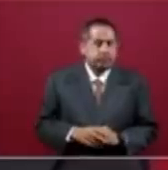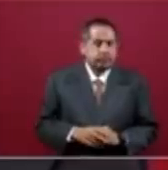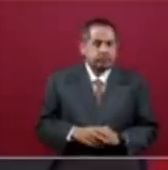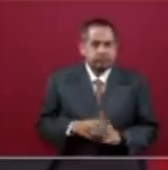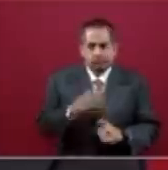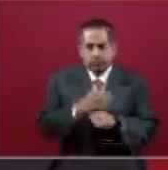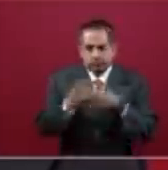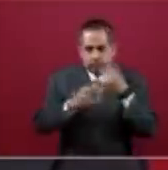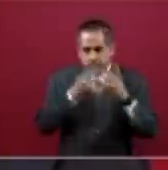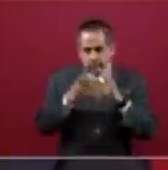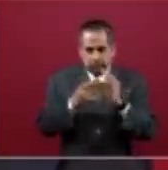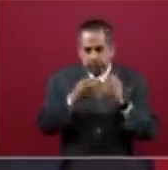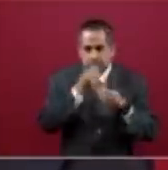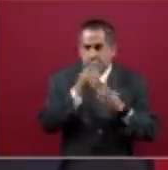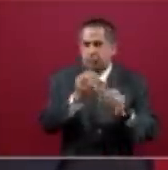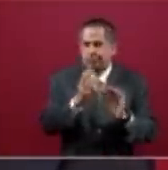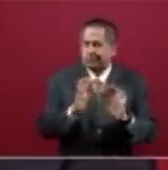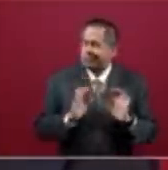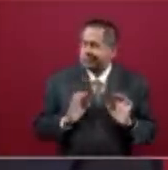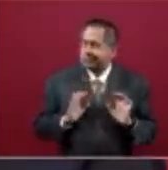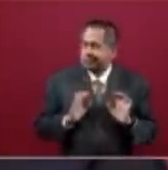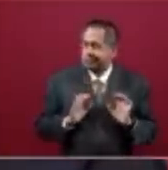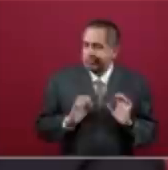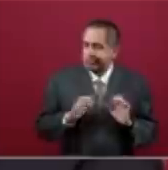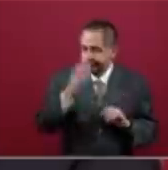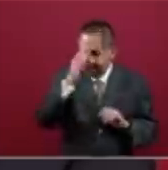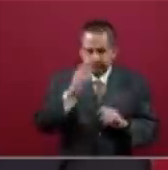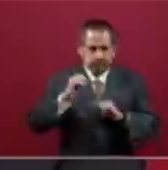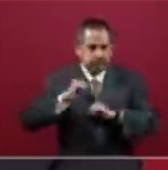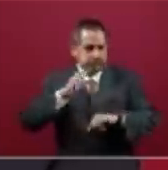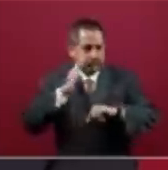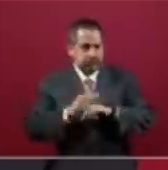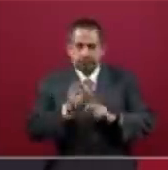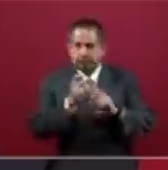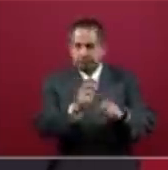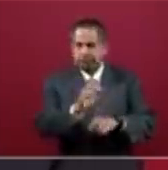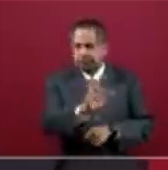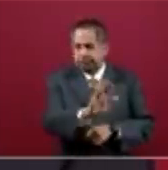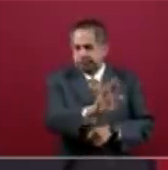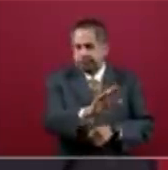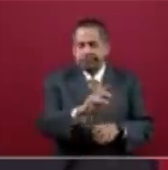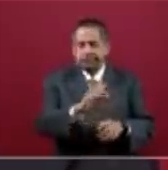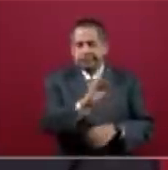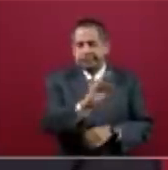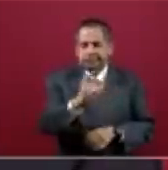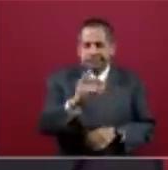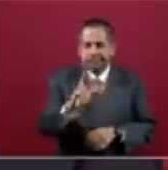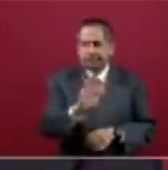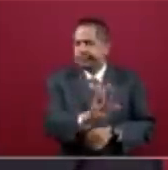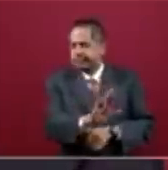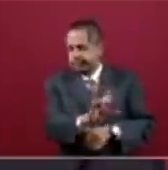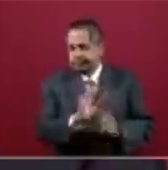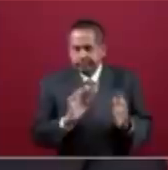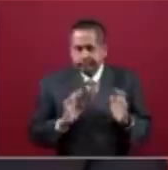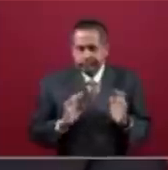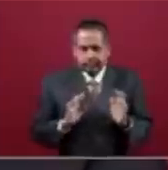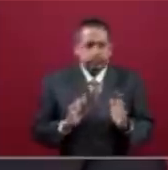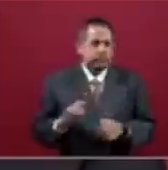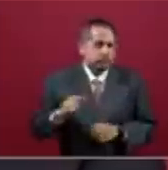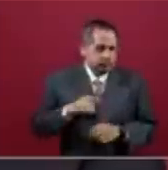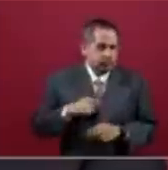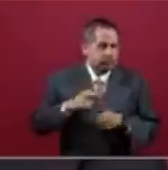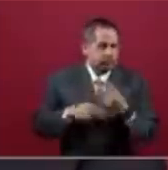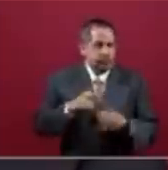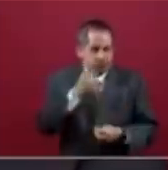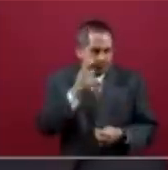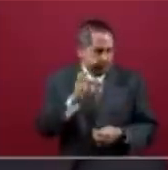hablar mucho sobre este tema, corresponde al área de inteligencia. Lo que sí puedo